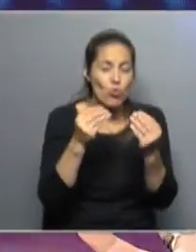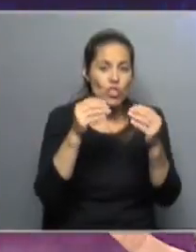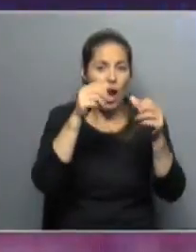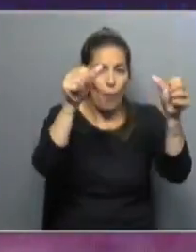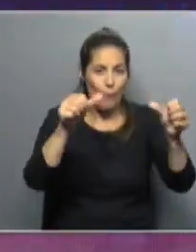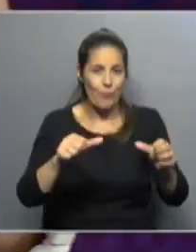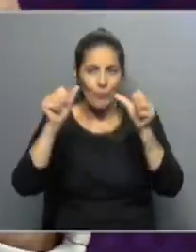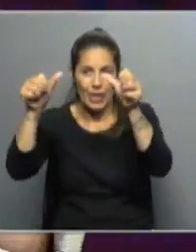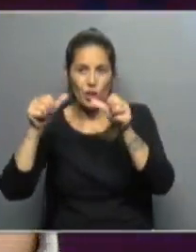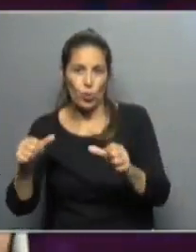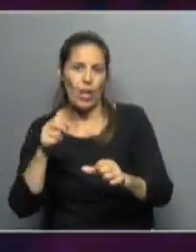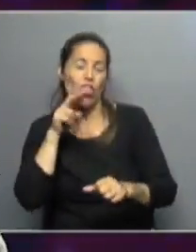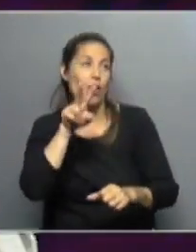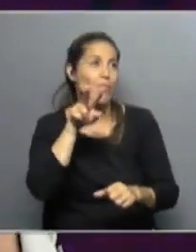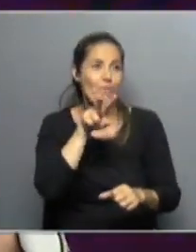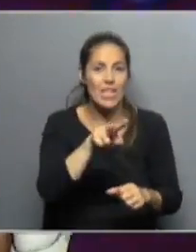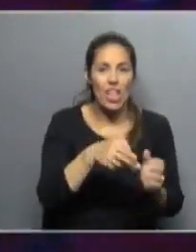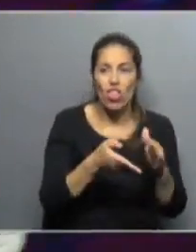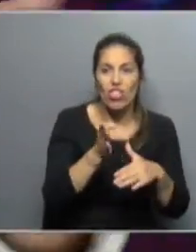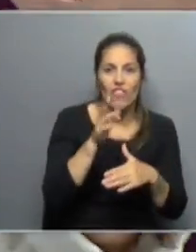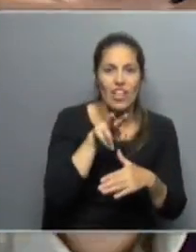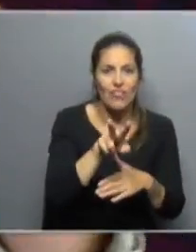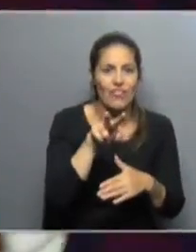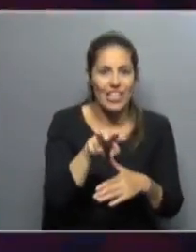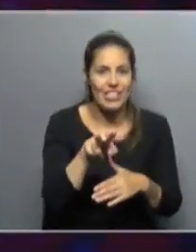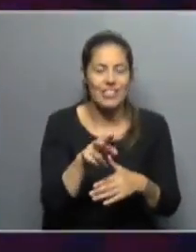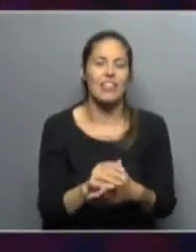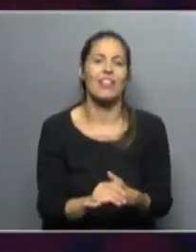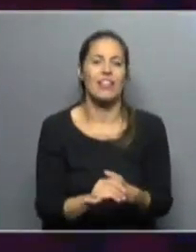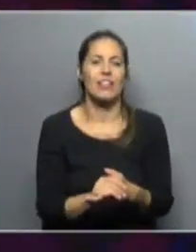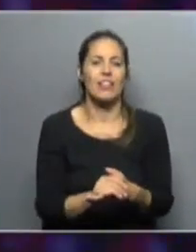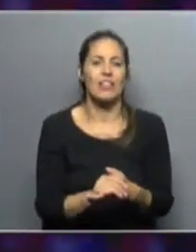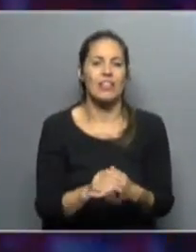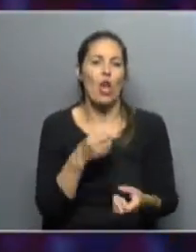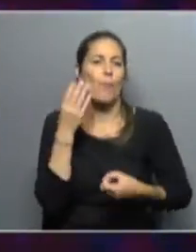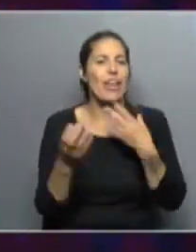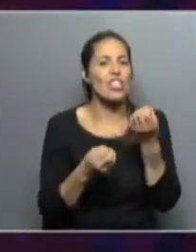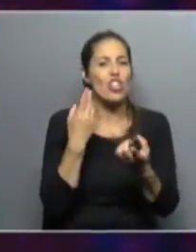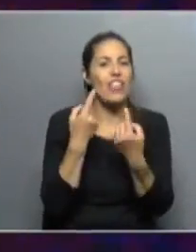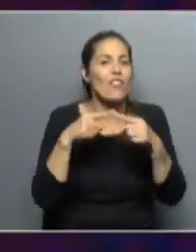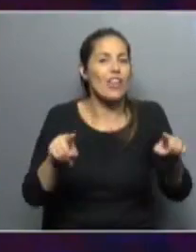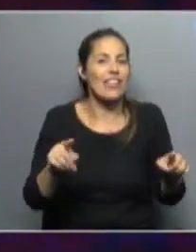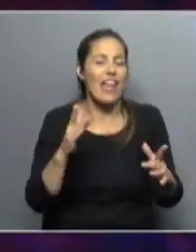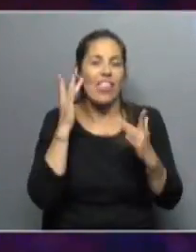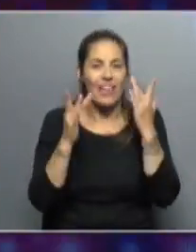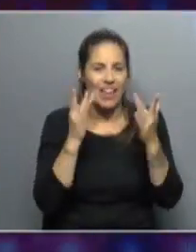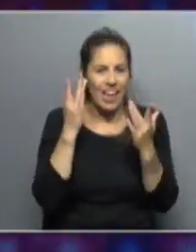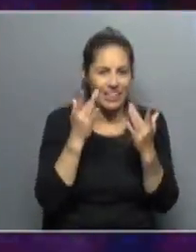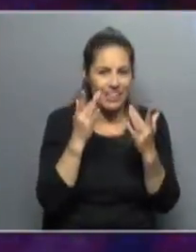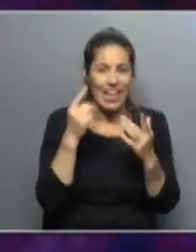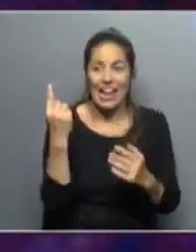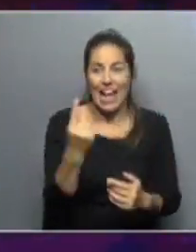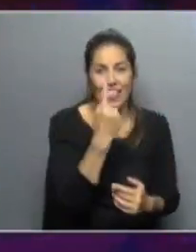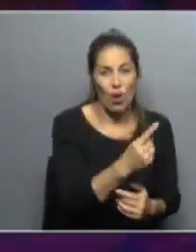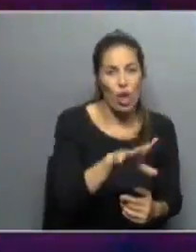pinturas, o sea, para donde mires y a donde vayas, ves. Y expresiones muy distintas del arte, ¿no? Claro. O sea, cada